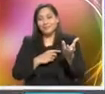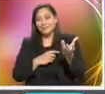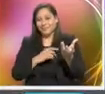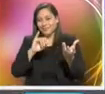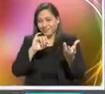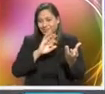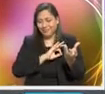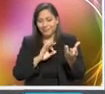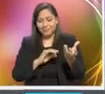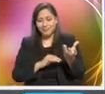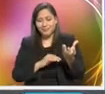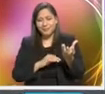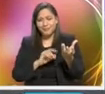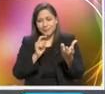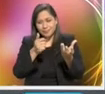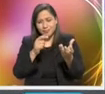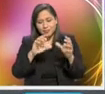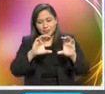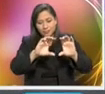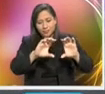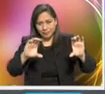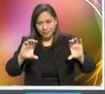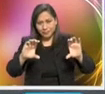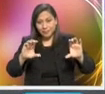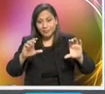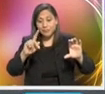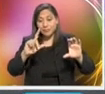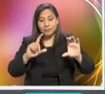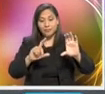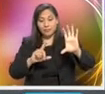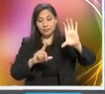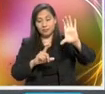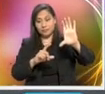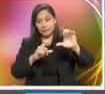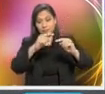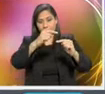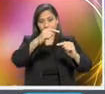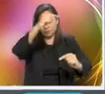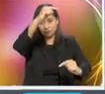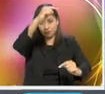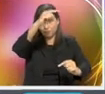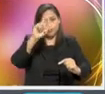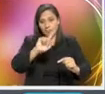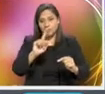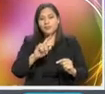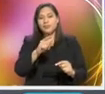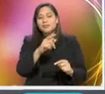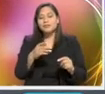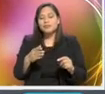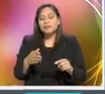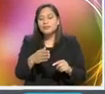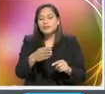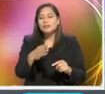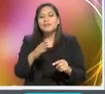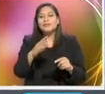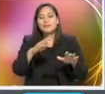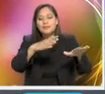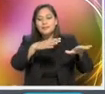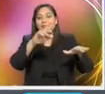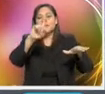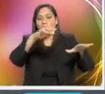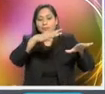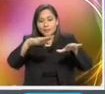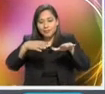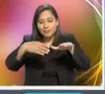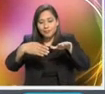le podemos tener una pecera un poco más larga, pero no más alta. Siempre tienen que ser peces que vivan en profundidades pequeñas. A veces muchos de los